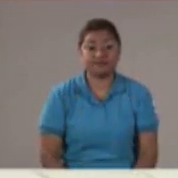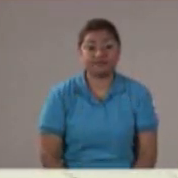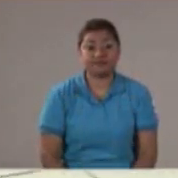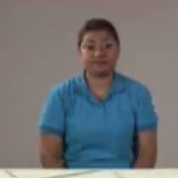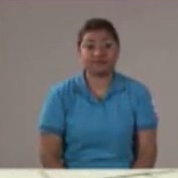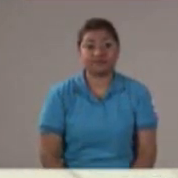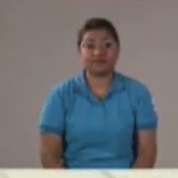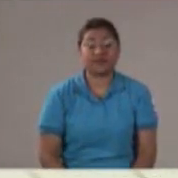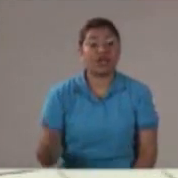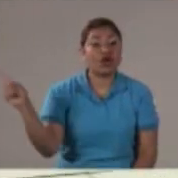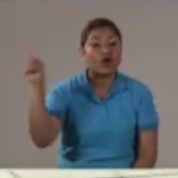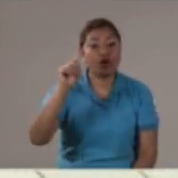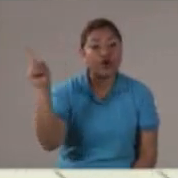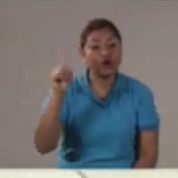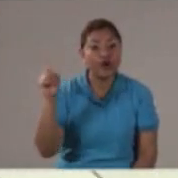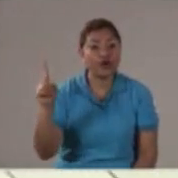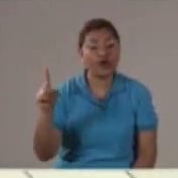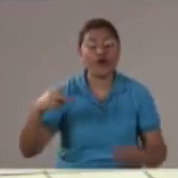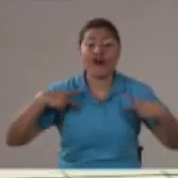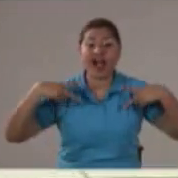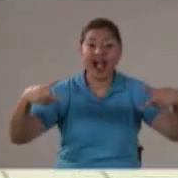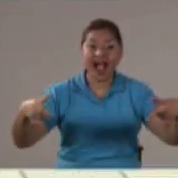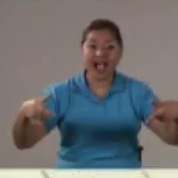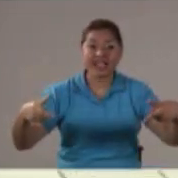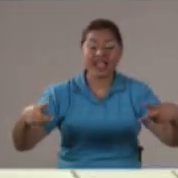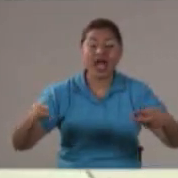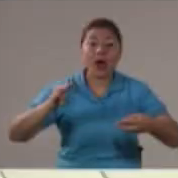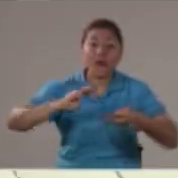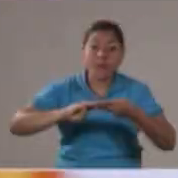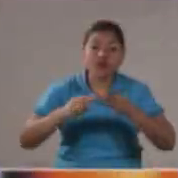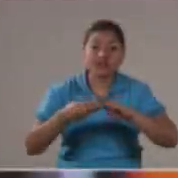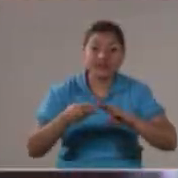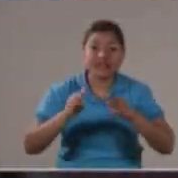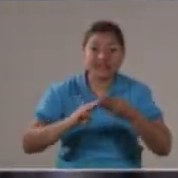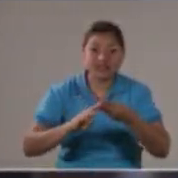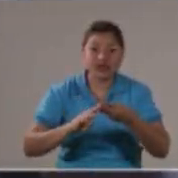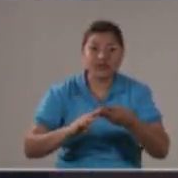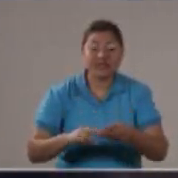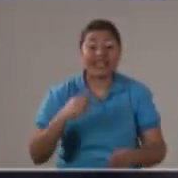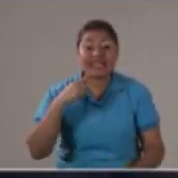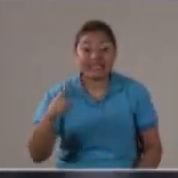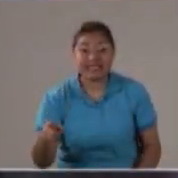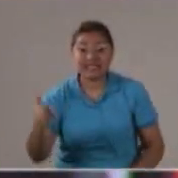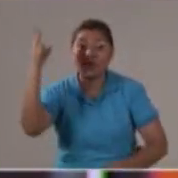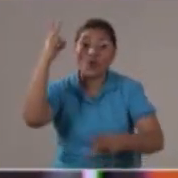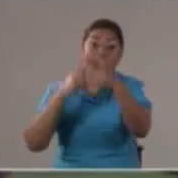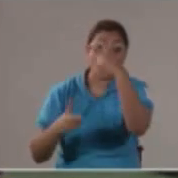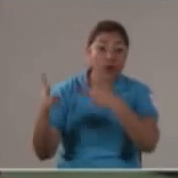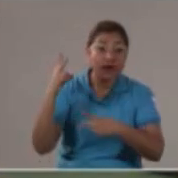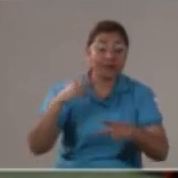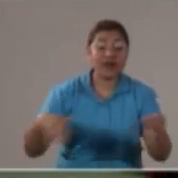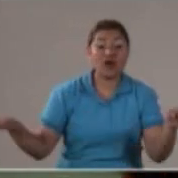cuando todavía no ha habido multiplicación. Y el Señor les dice: vuélvanlo a llenar. Perdónenme, pero